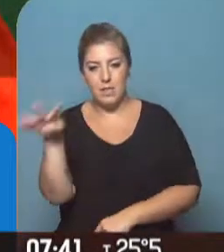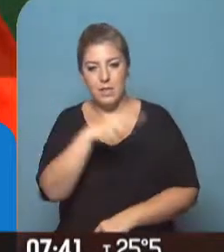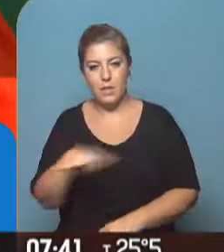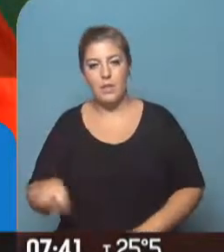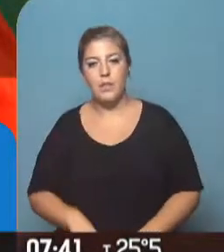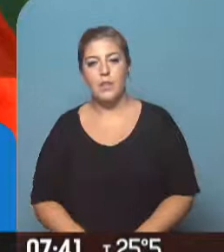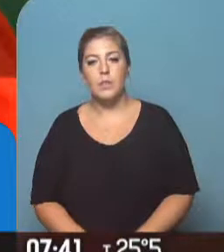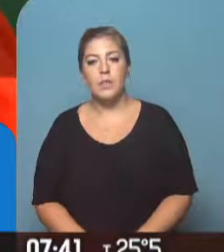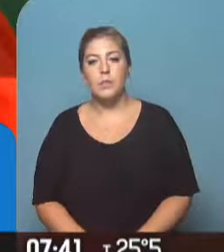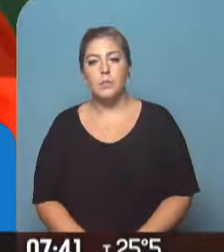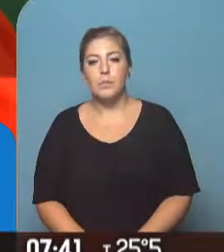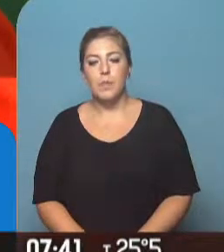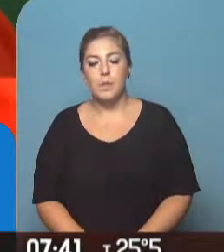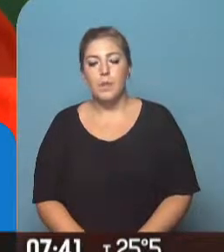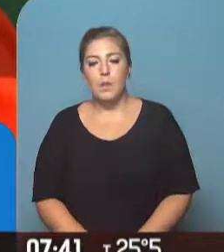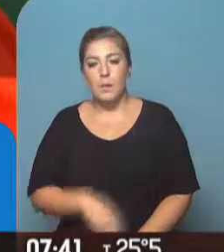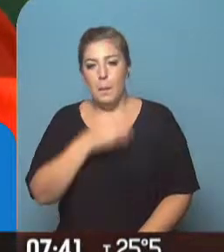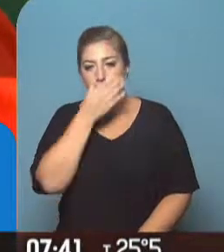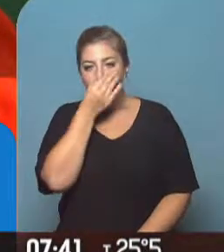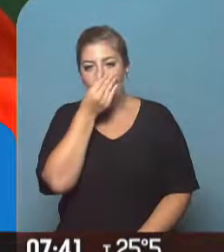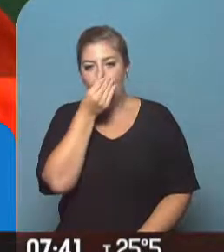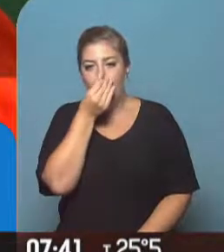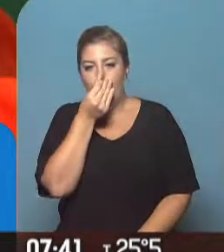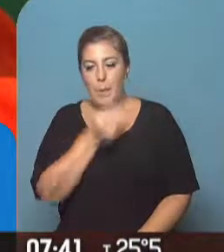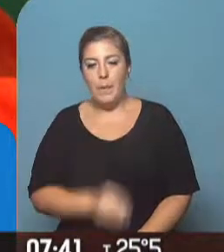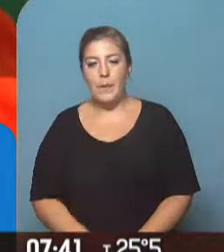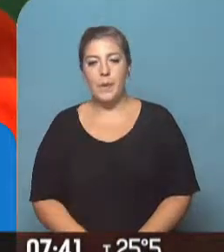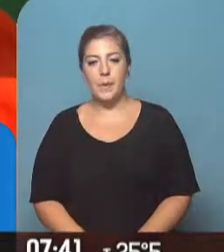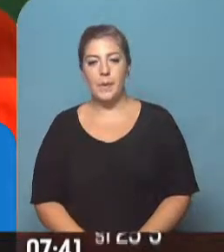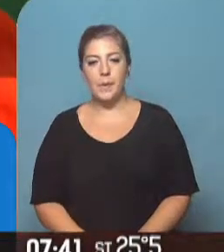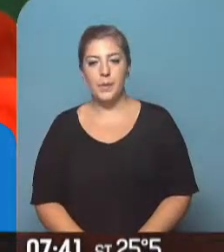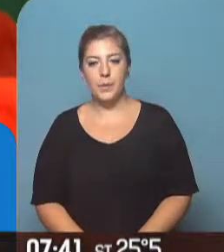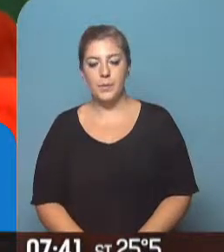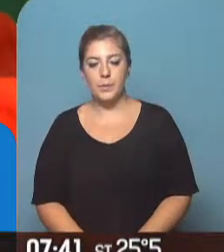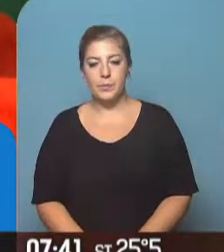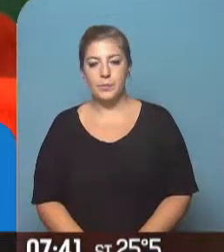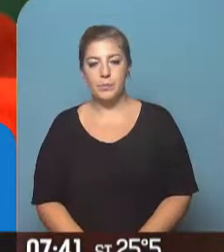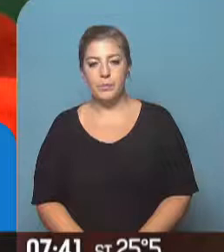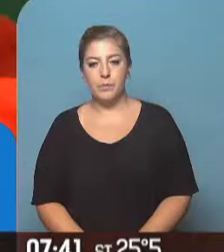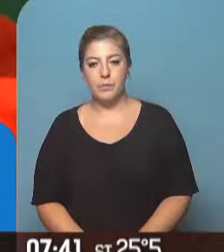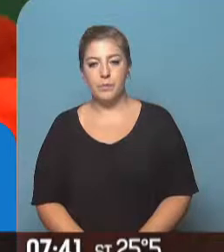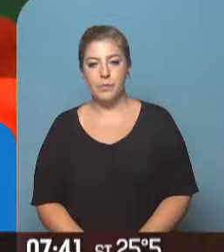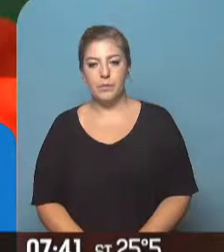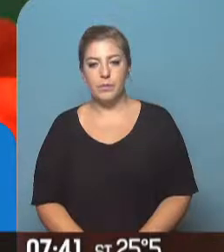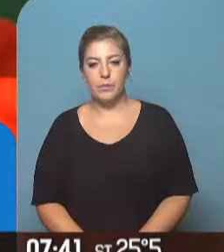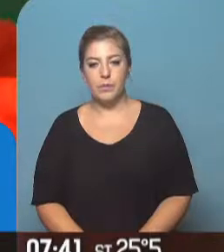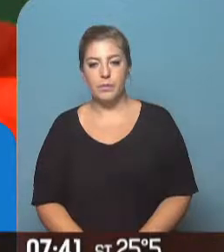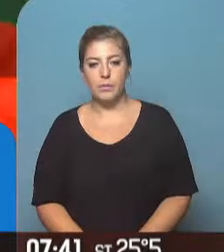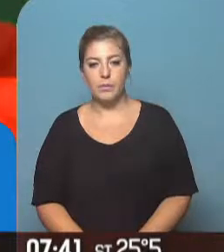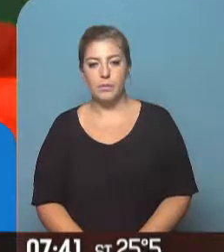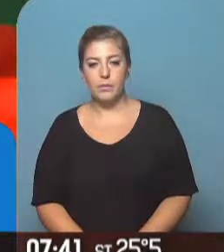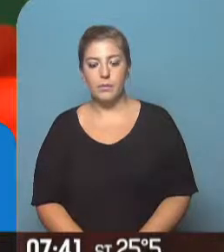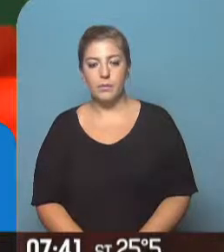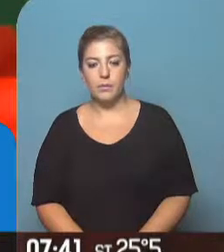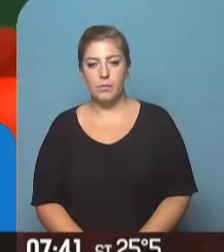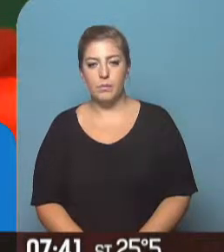concentré es velar por la paz social, obligación primigenia, medular y central que